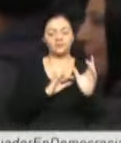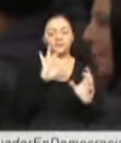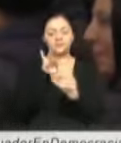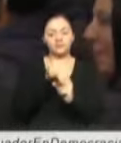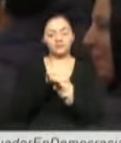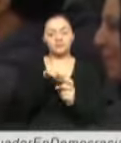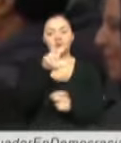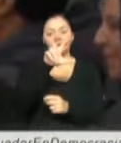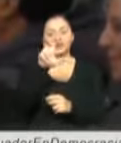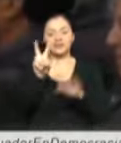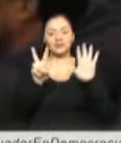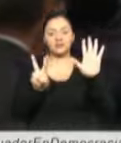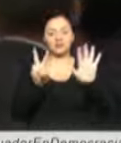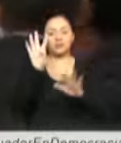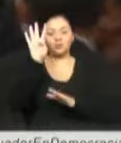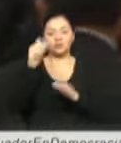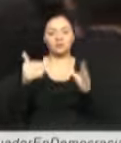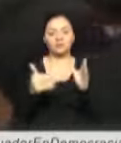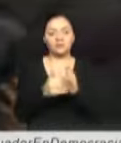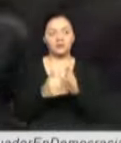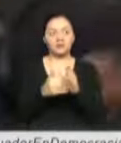374 mil son